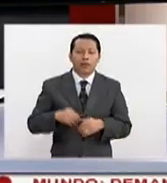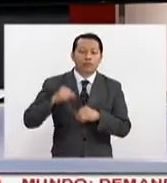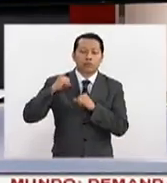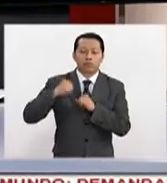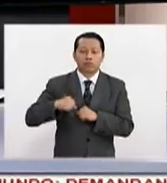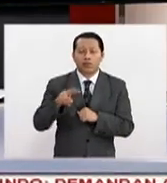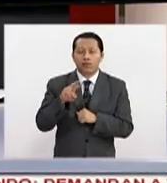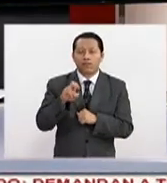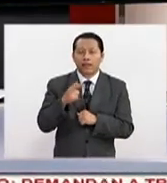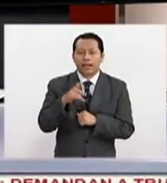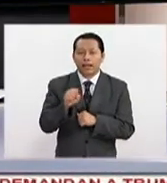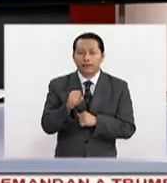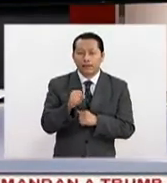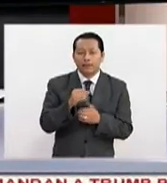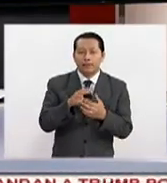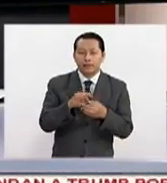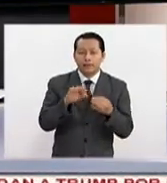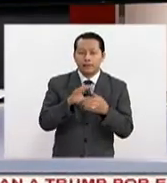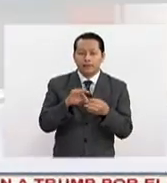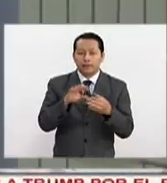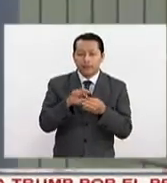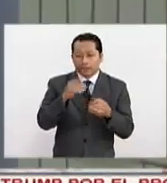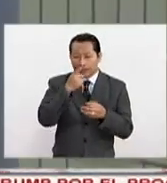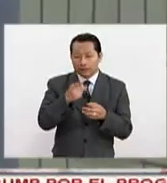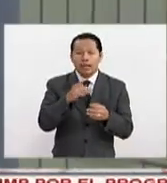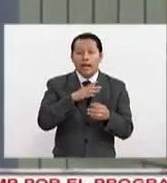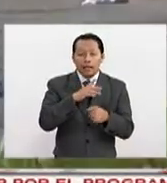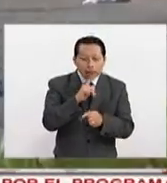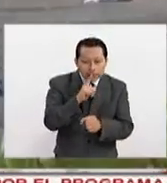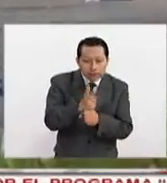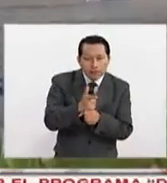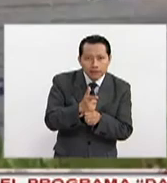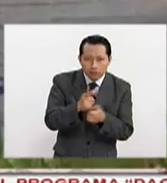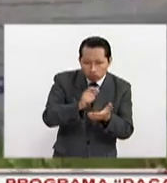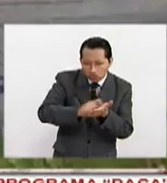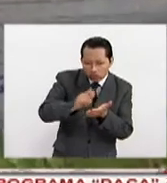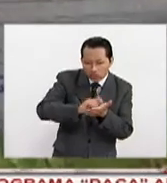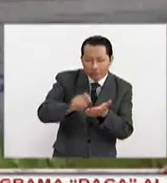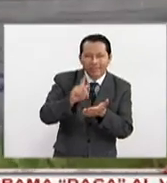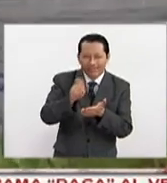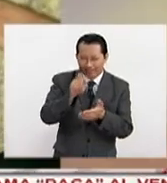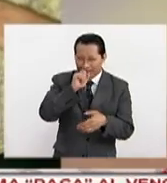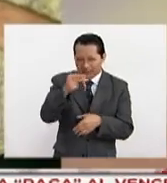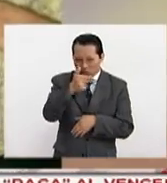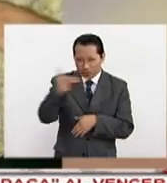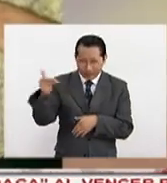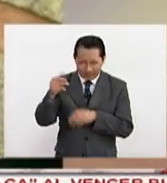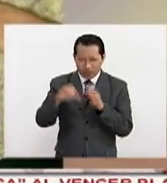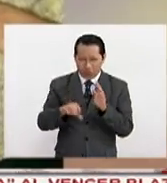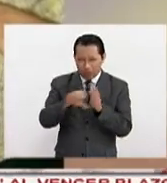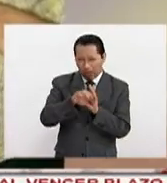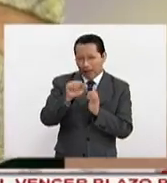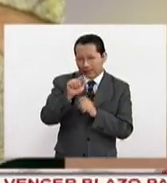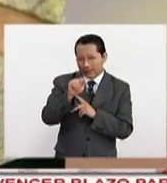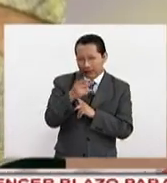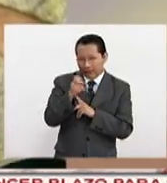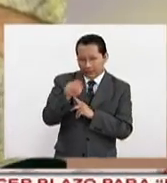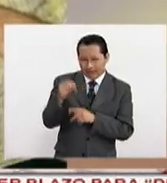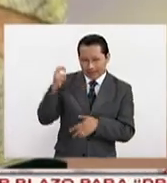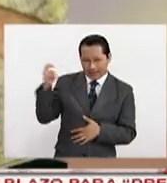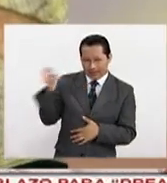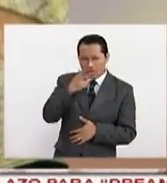Autoridades de Las Vegas informaron que fue hallada una nota durante el registro de la habitación de Stephen Paddock,